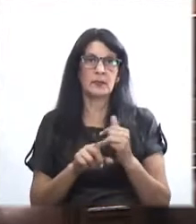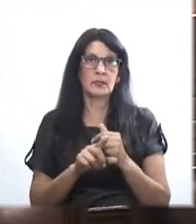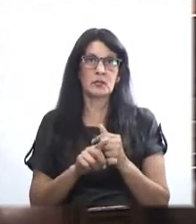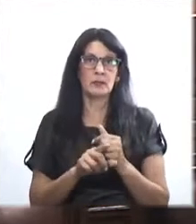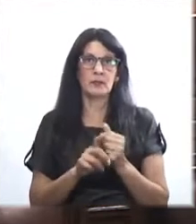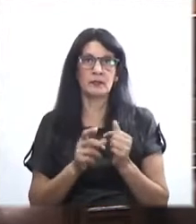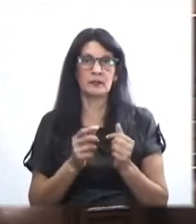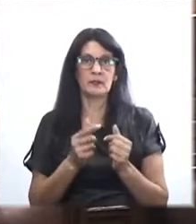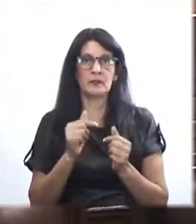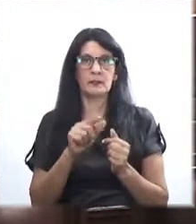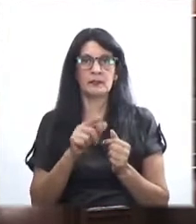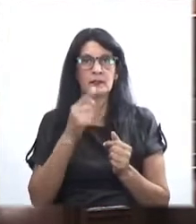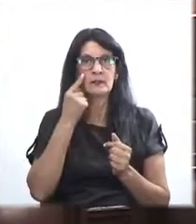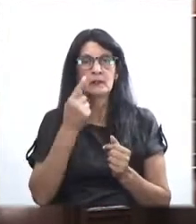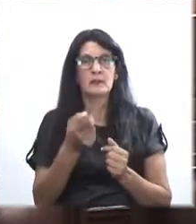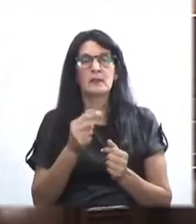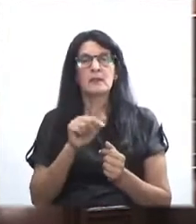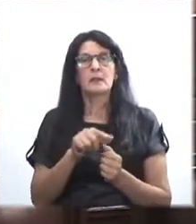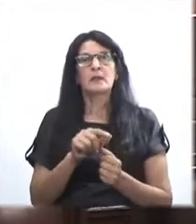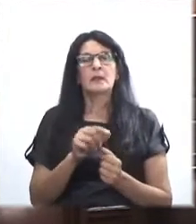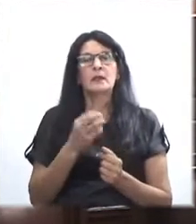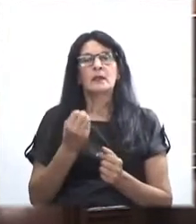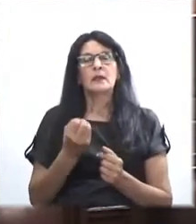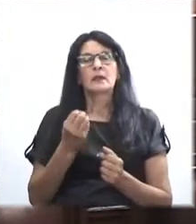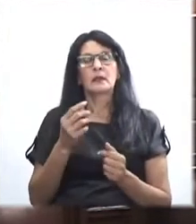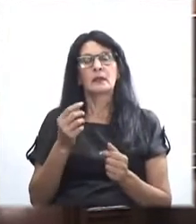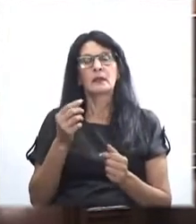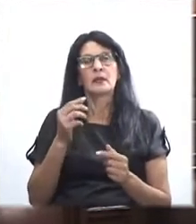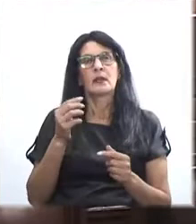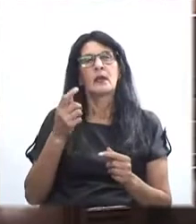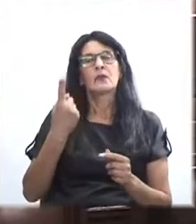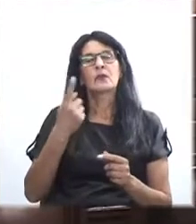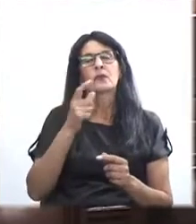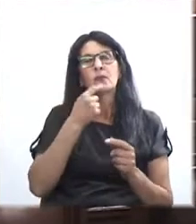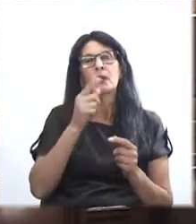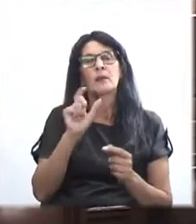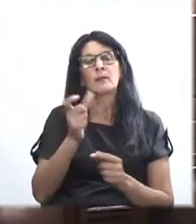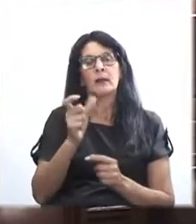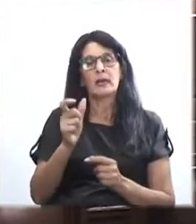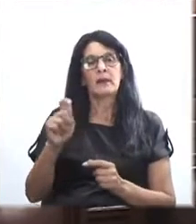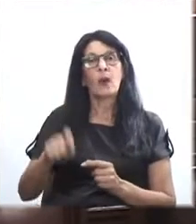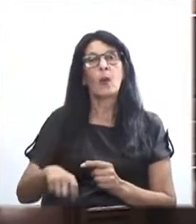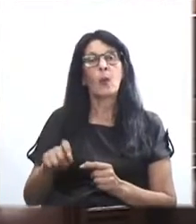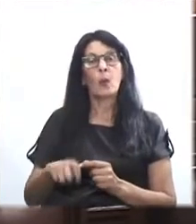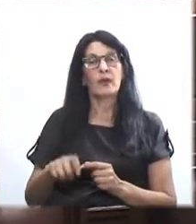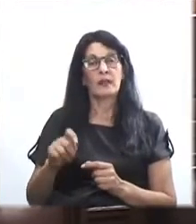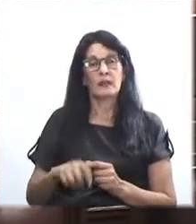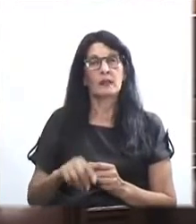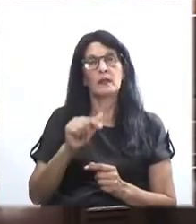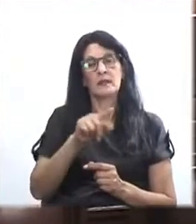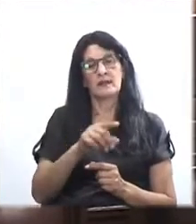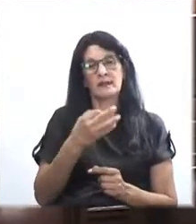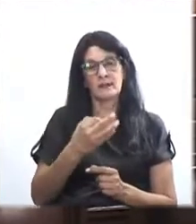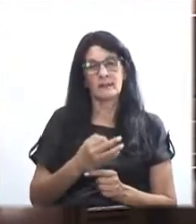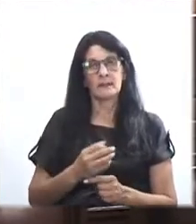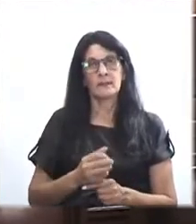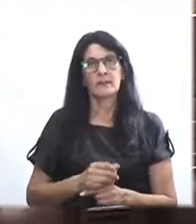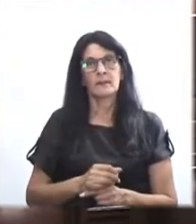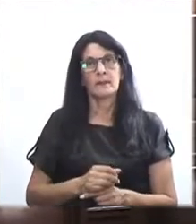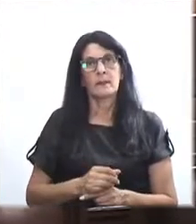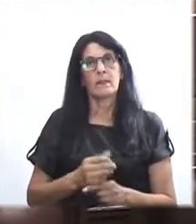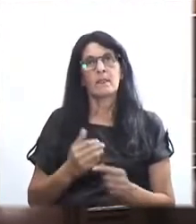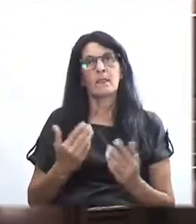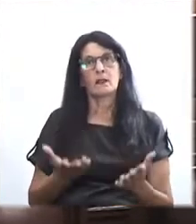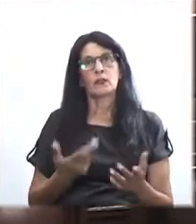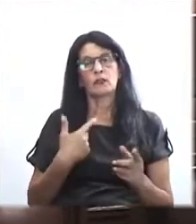eso es un término jurídico, o sea, es una palabra jurídica que el derecho toma y le da ese contenido. Entonces,